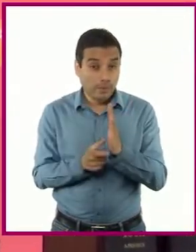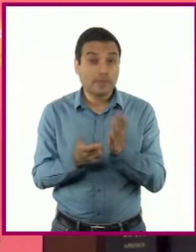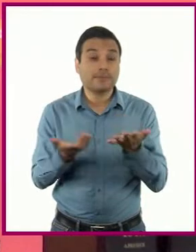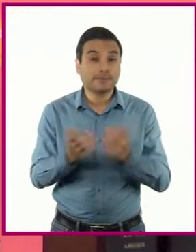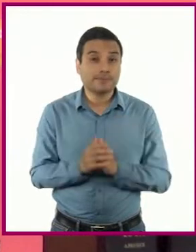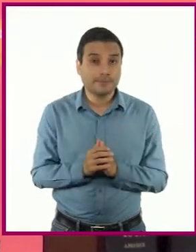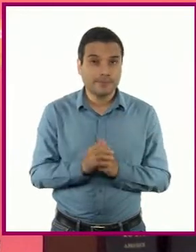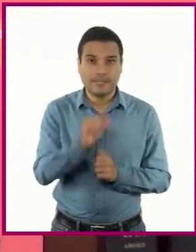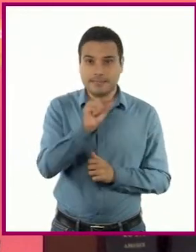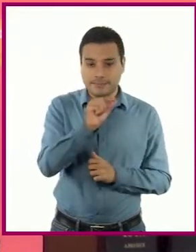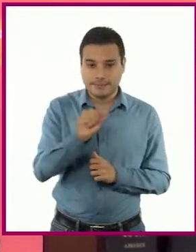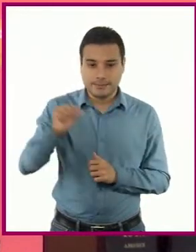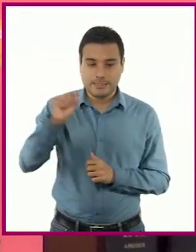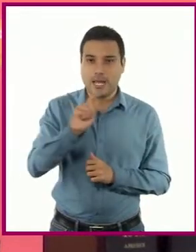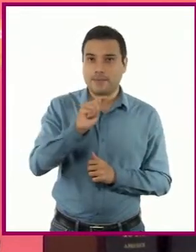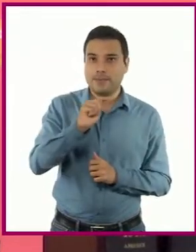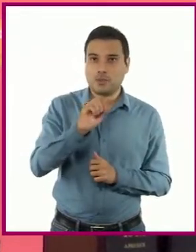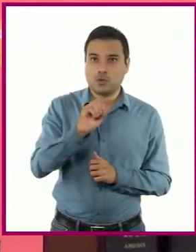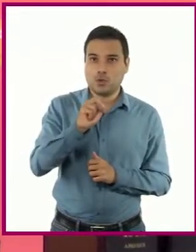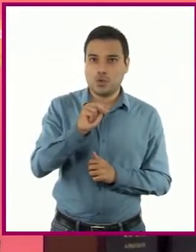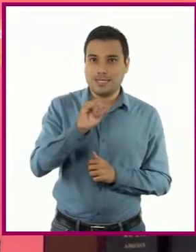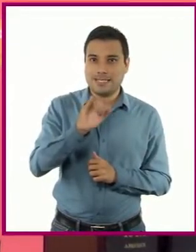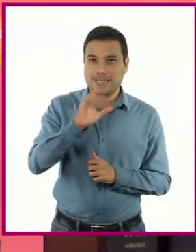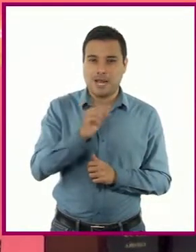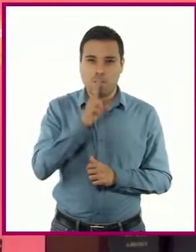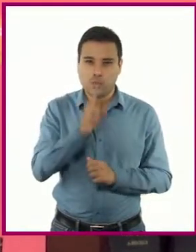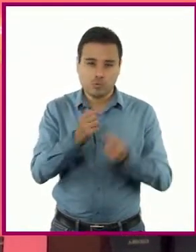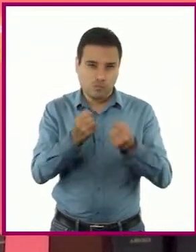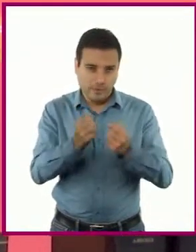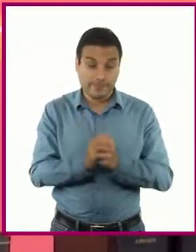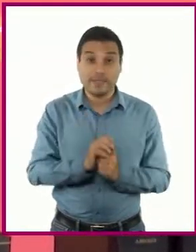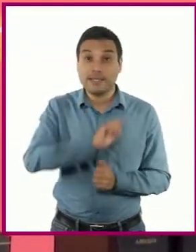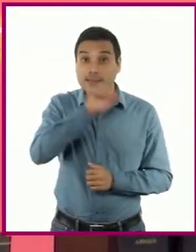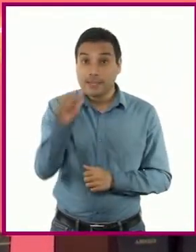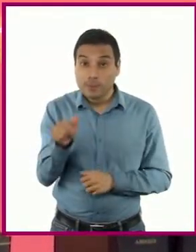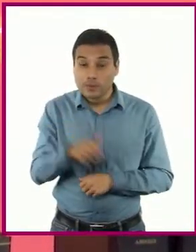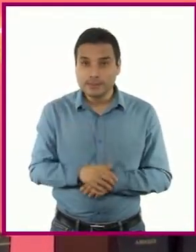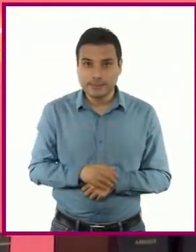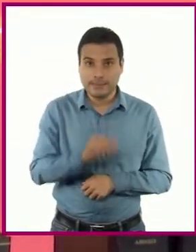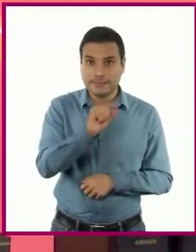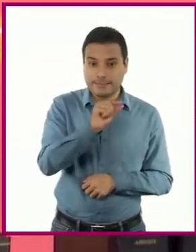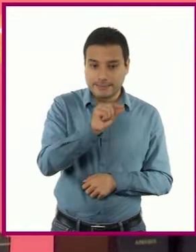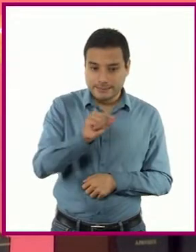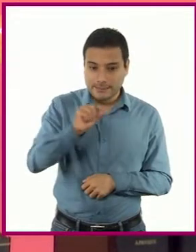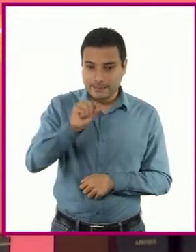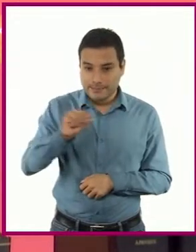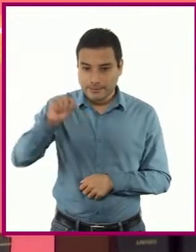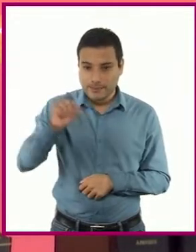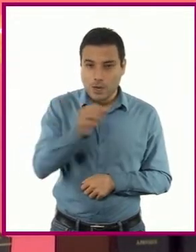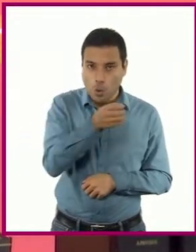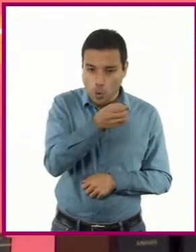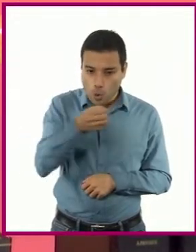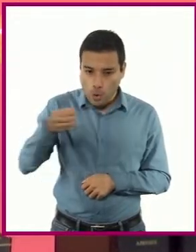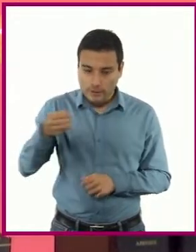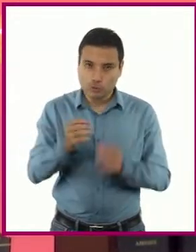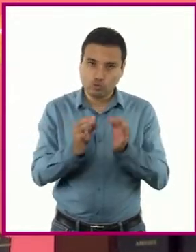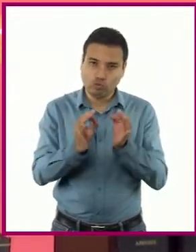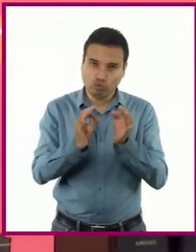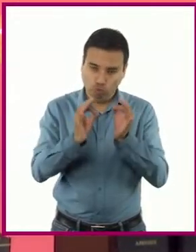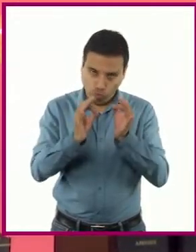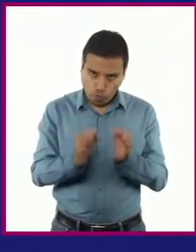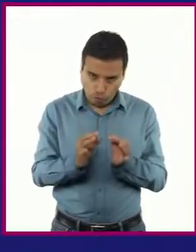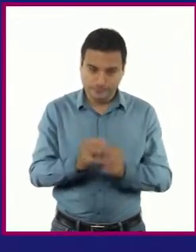su sílaba tónica y a continuación ordenaremos cada sílaba de nuestra palabra de derecha a